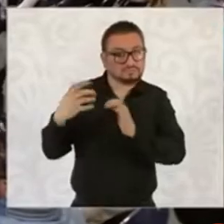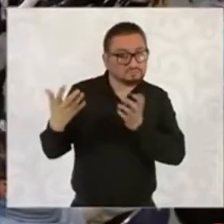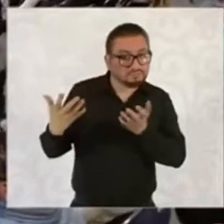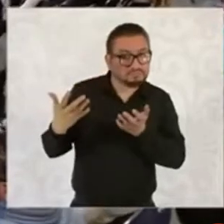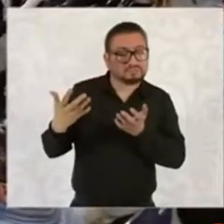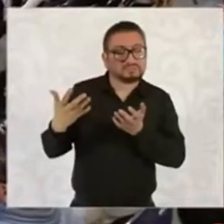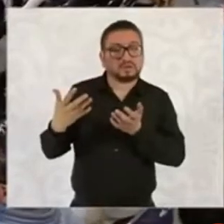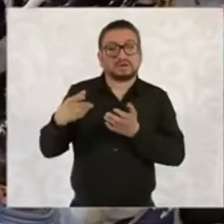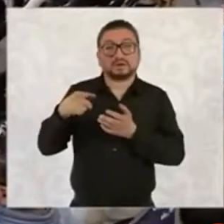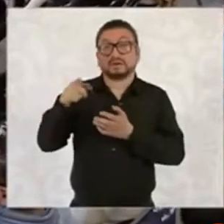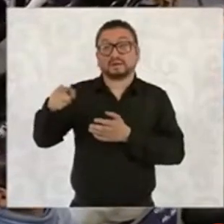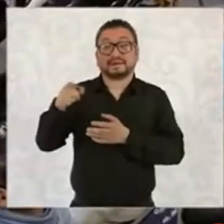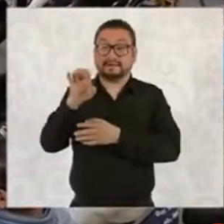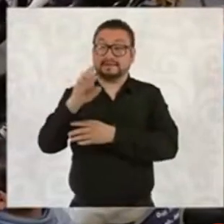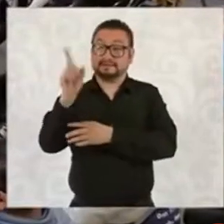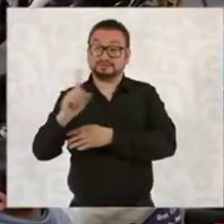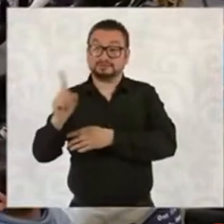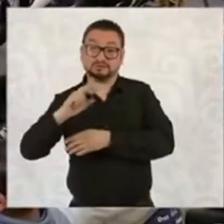vocero resulta que es Zedillo.